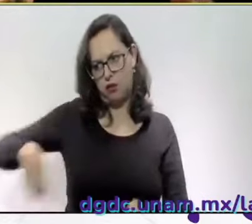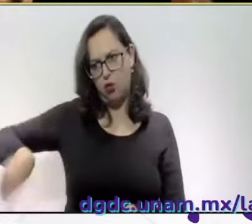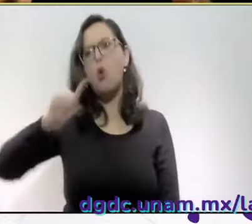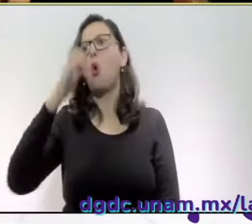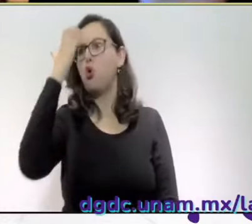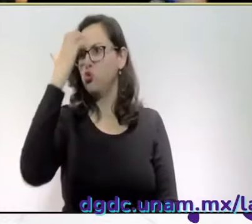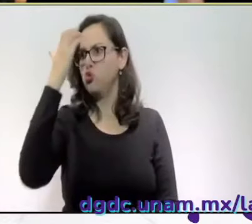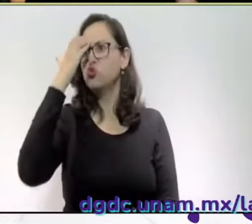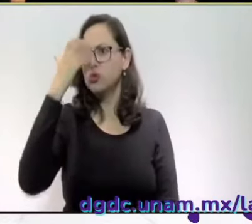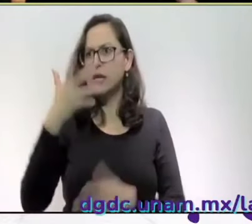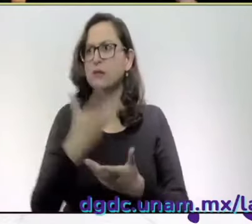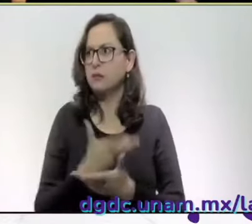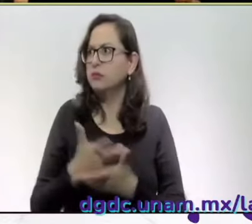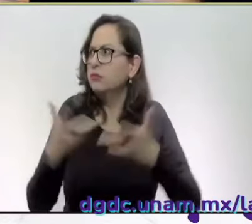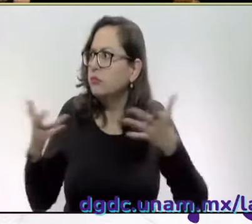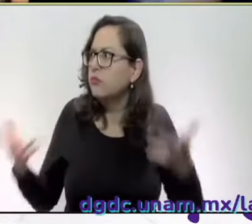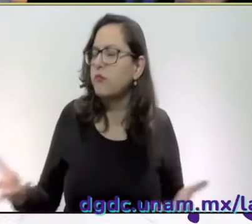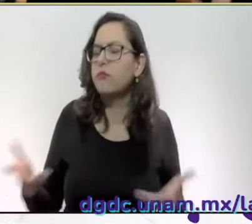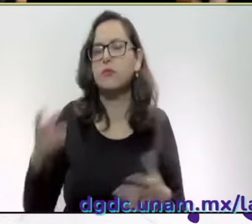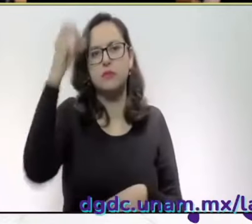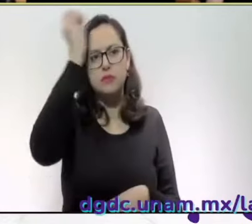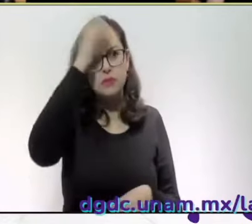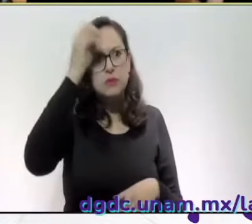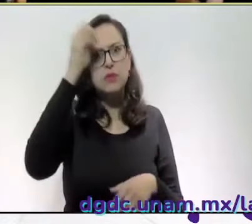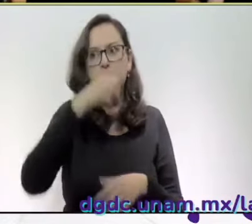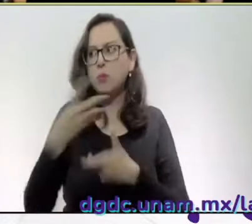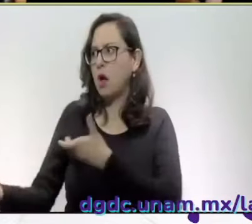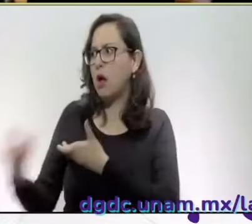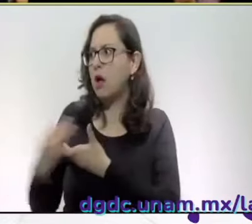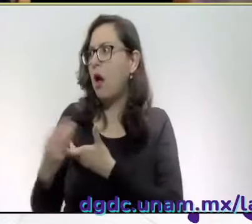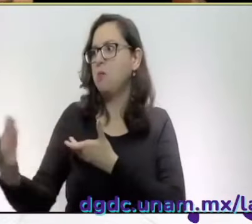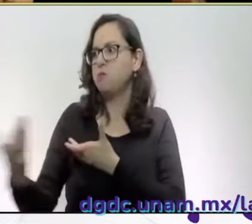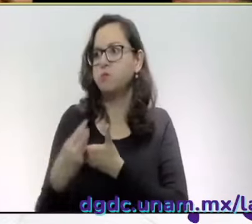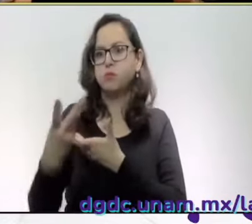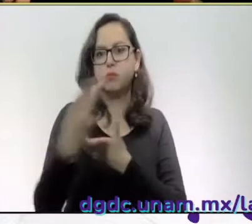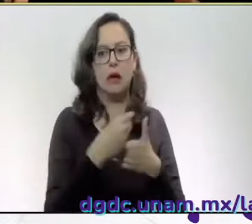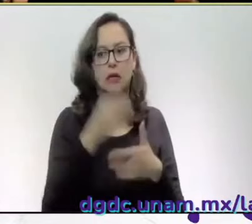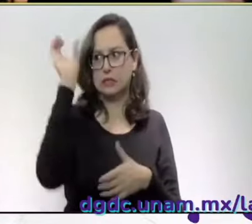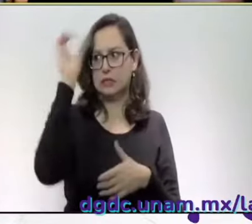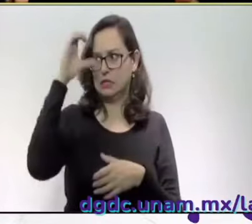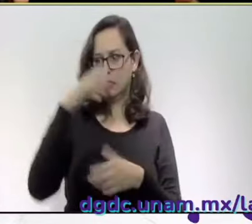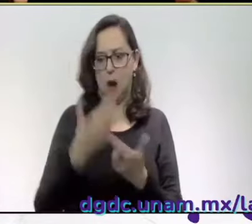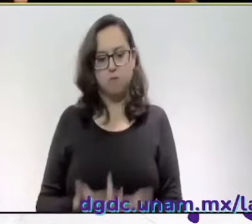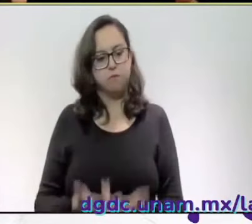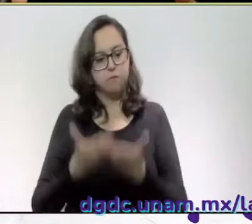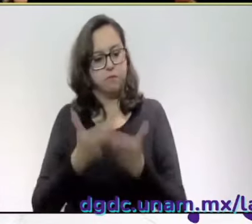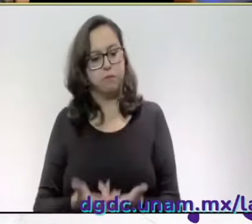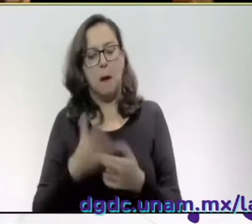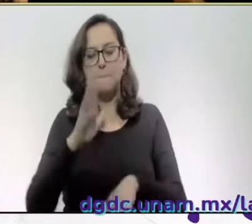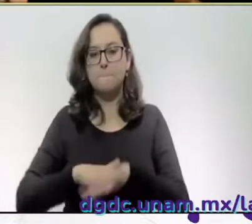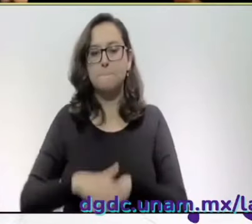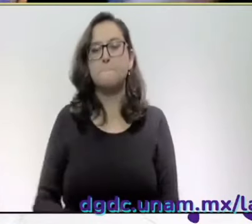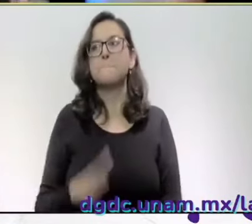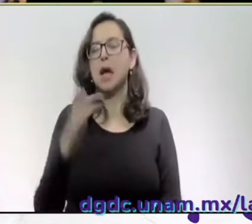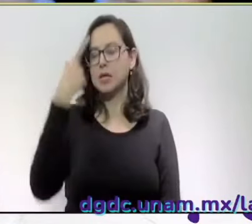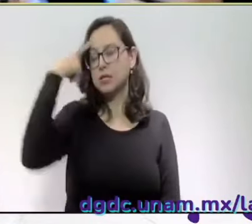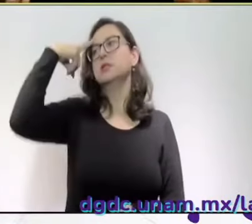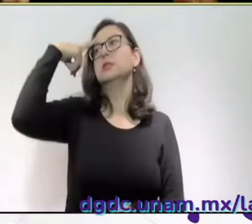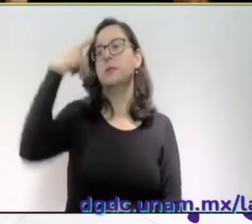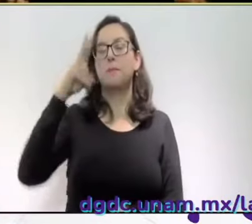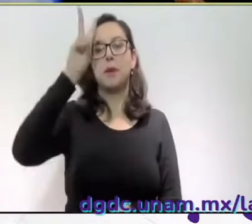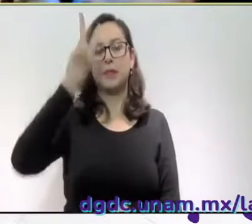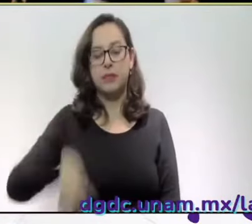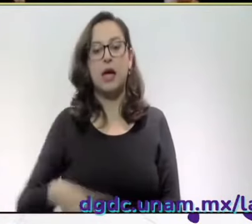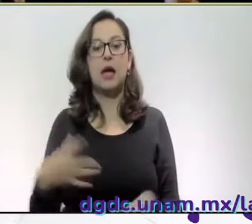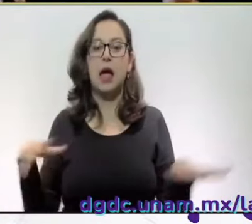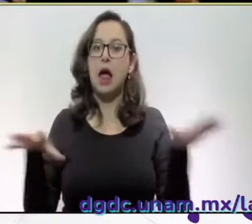al incluir esta diversidad de voces, enriquecen las historias de ciencia y nos hacen más conscientes del impacto de cambio climático y qué